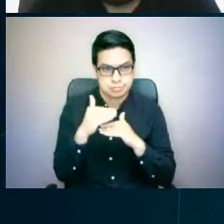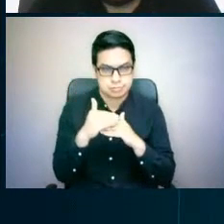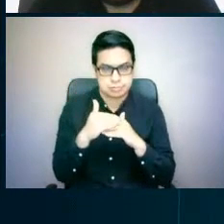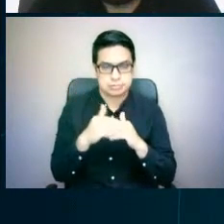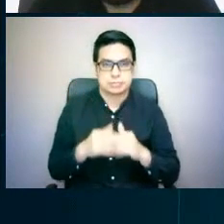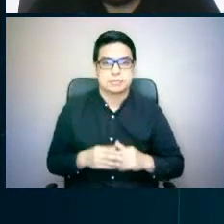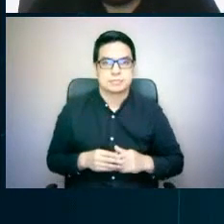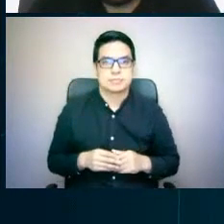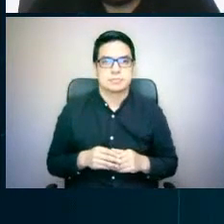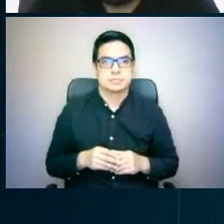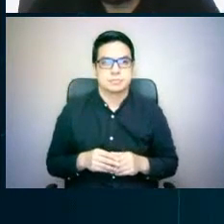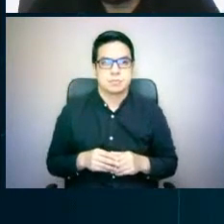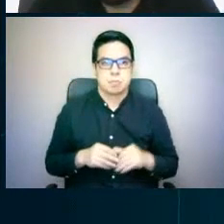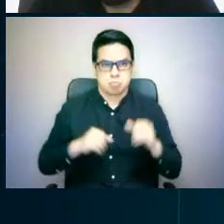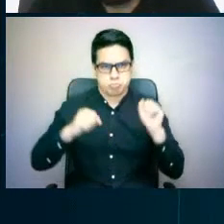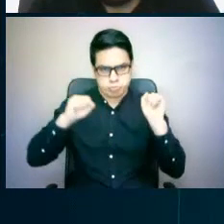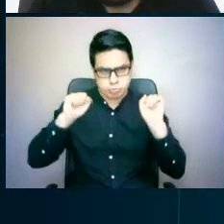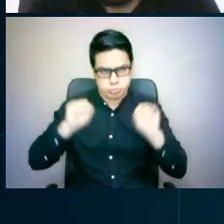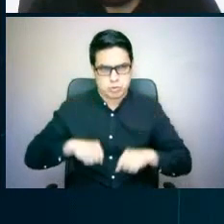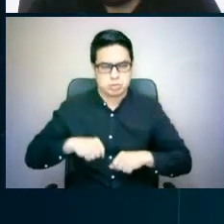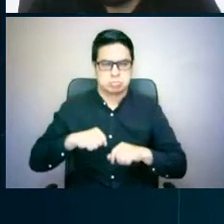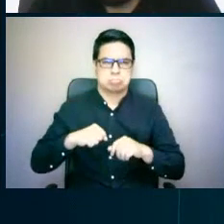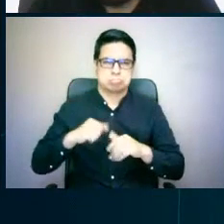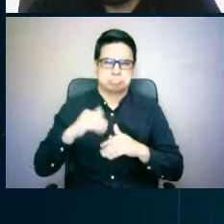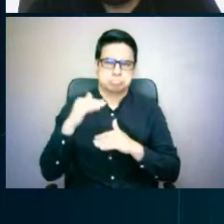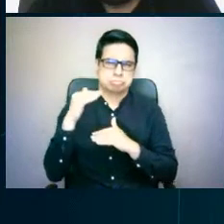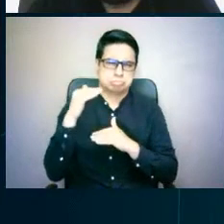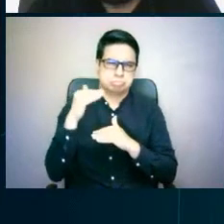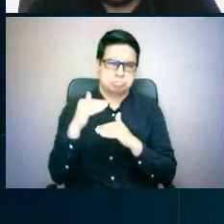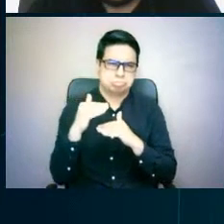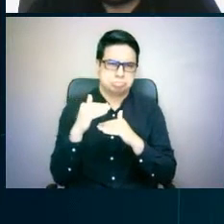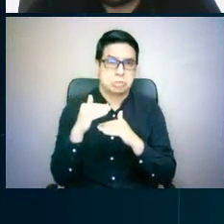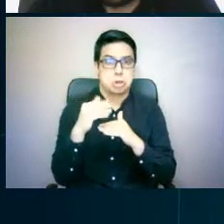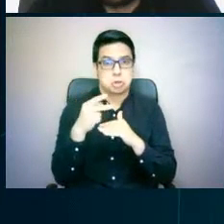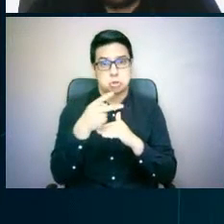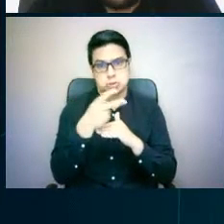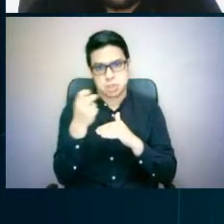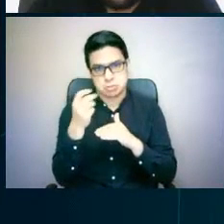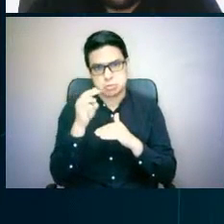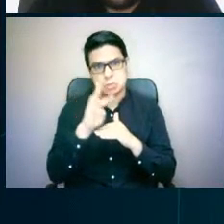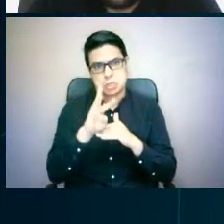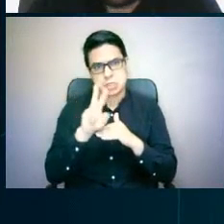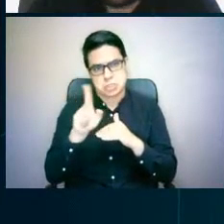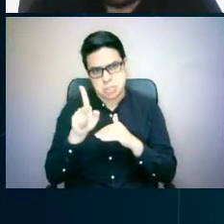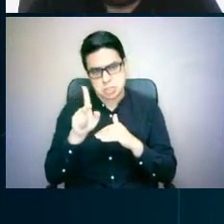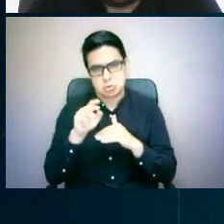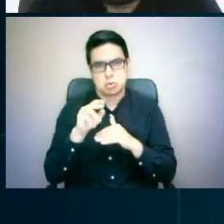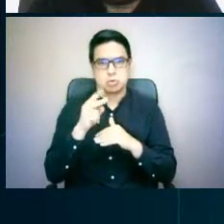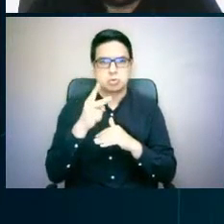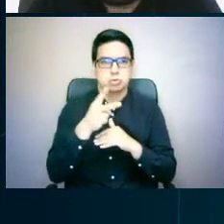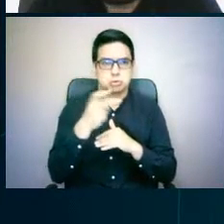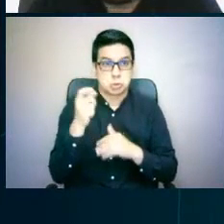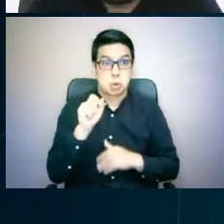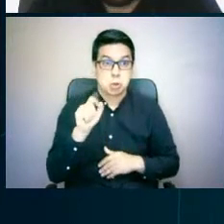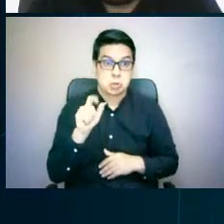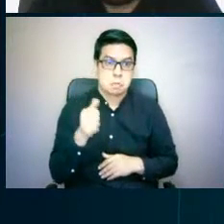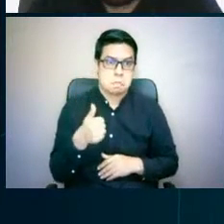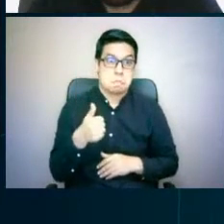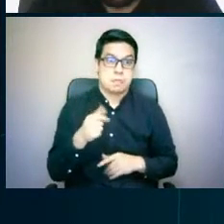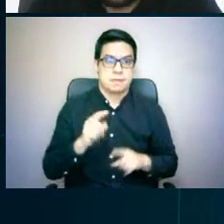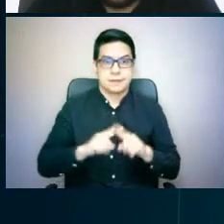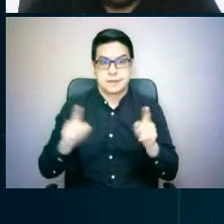ser catalogados muy inferiores, pero por acá con Siemens tendríamos cero. Acá la duración en la